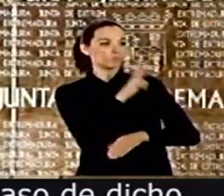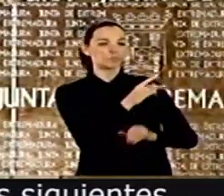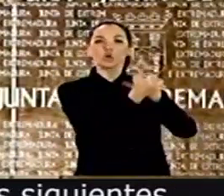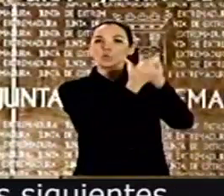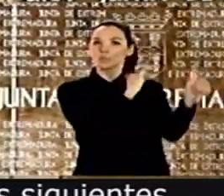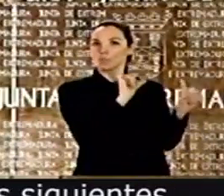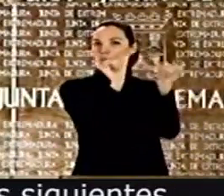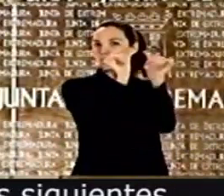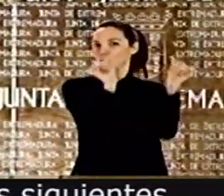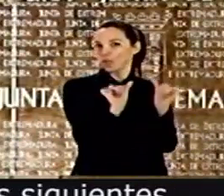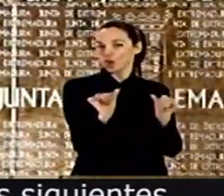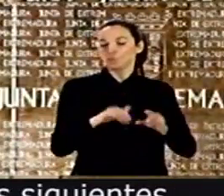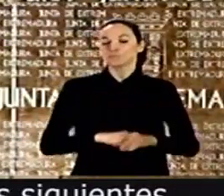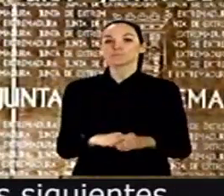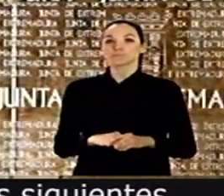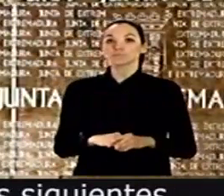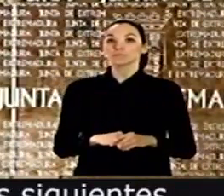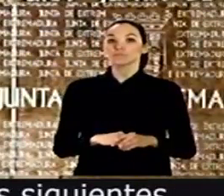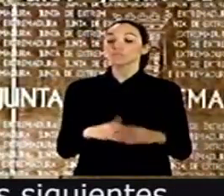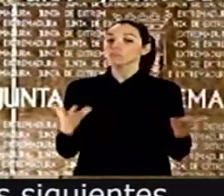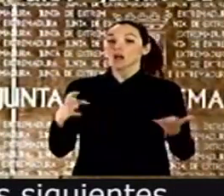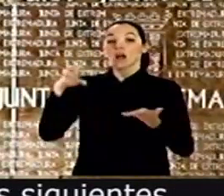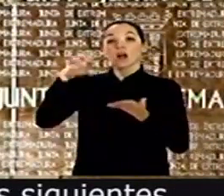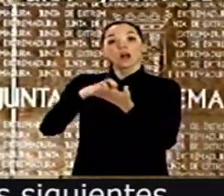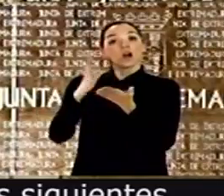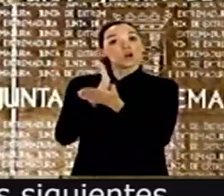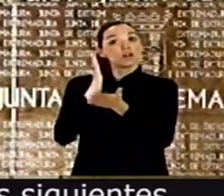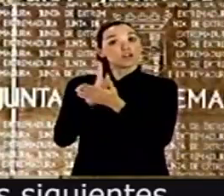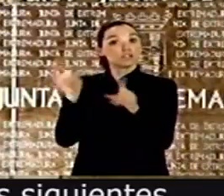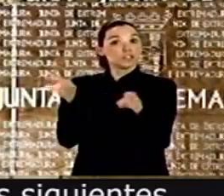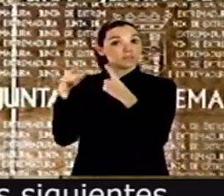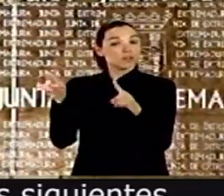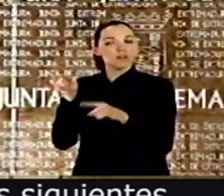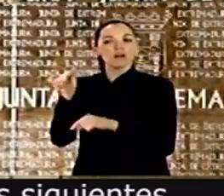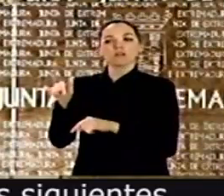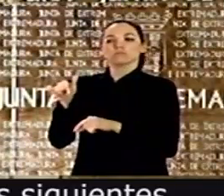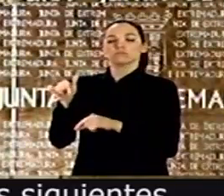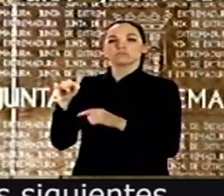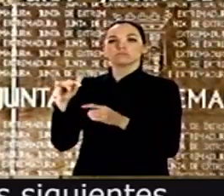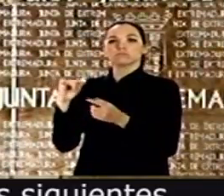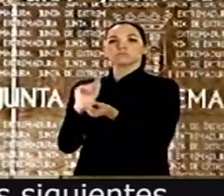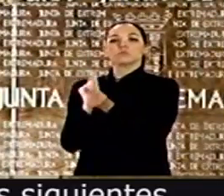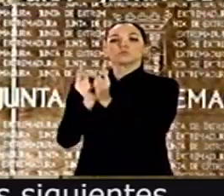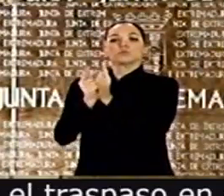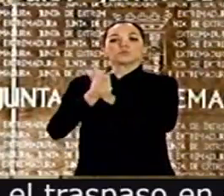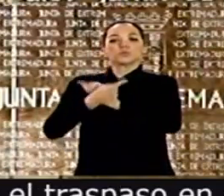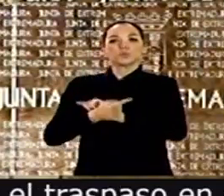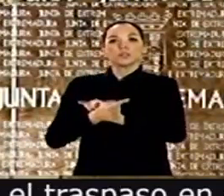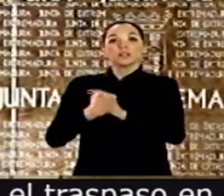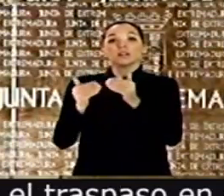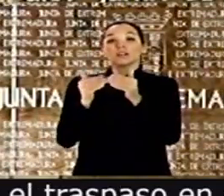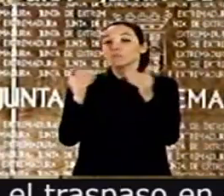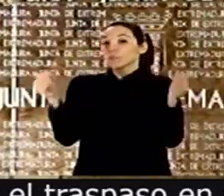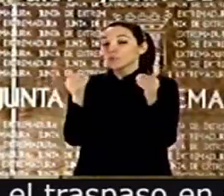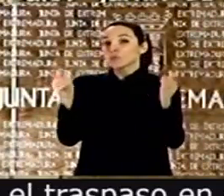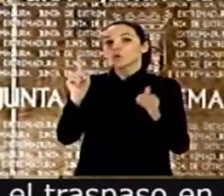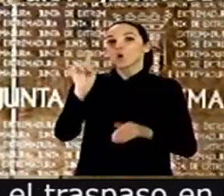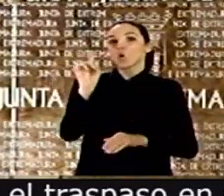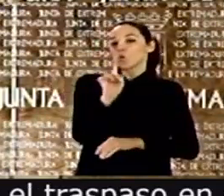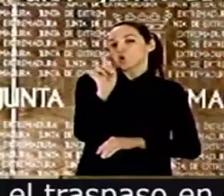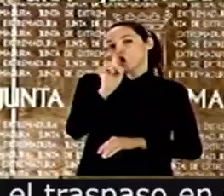que decir que el conservatorio, el traspaso en sí, comenzará exactamente el día 1 de enero del